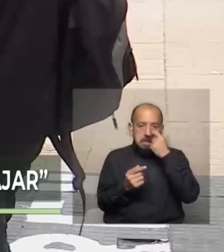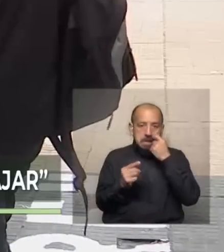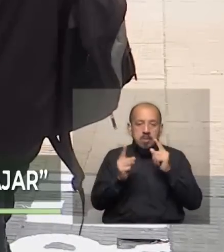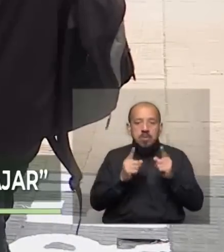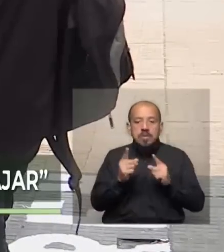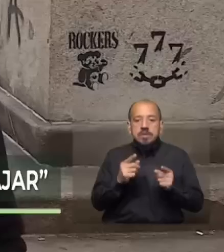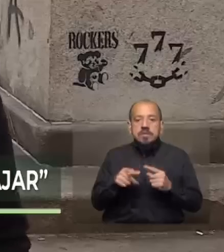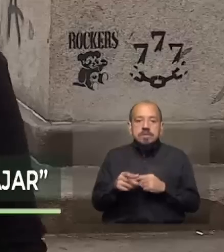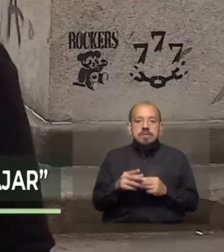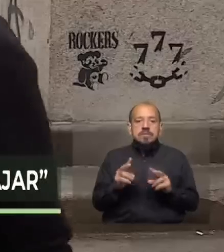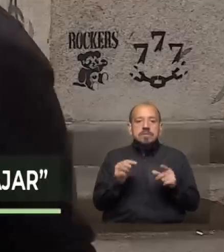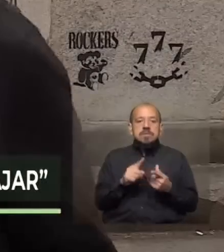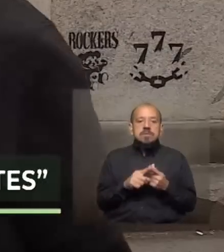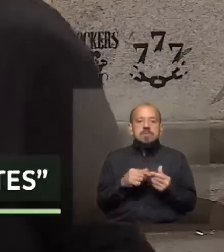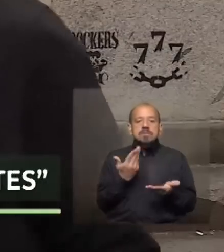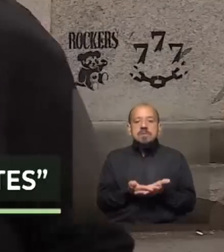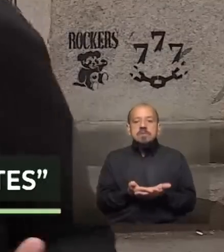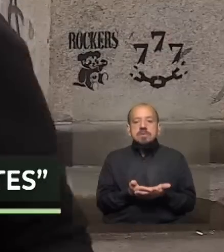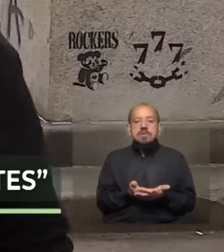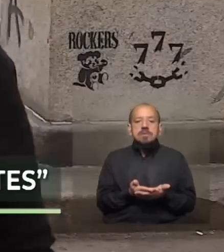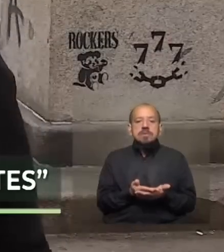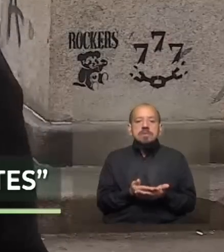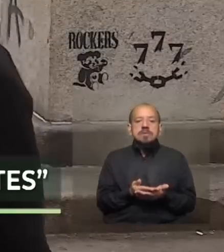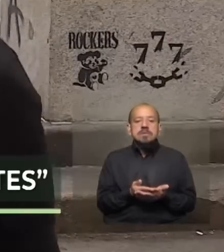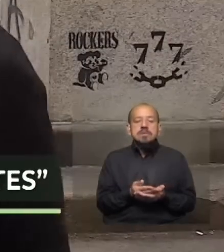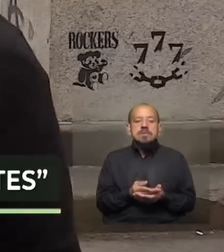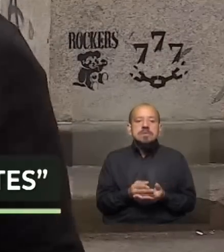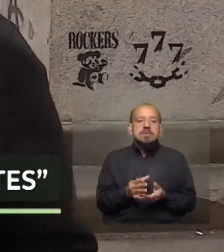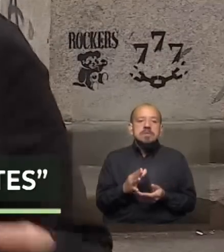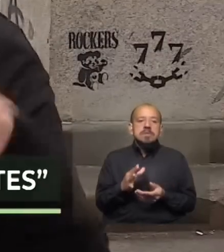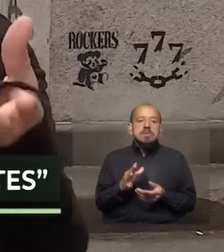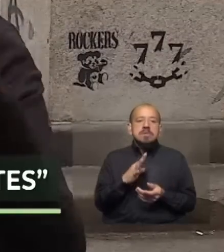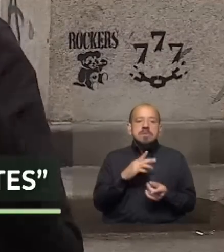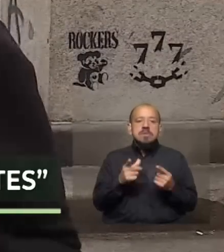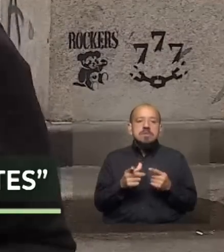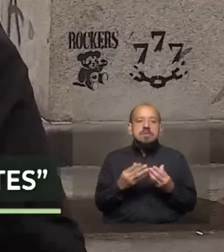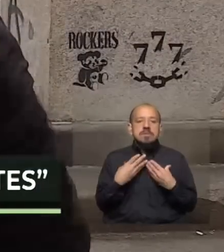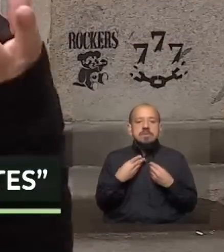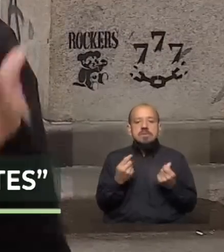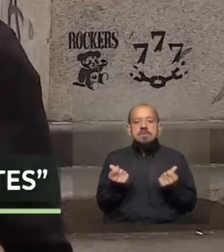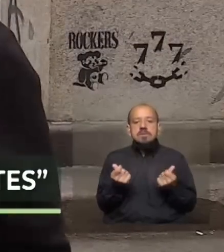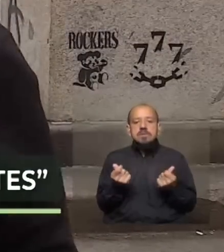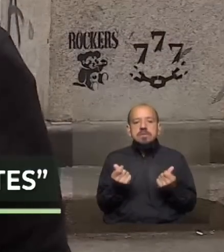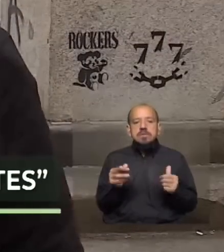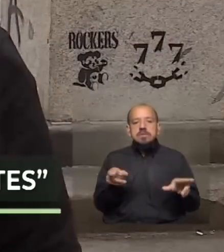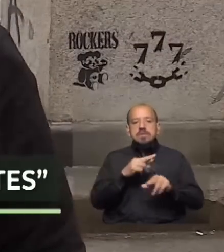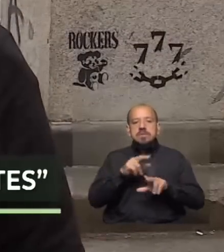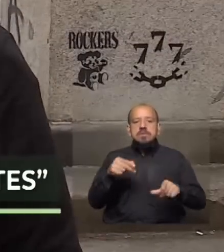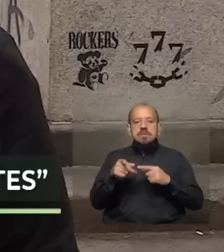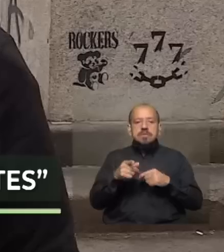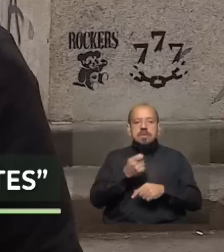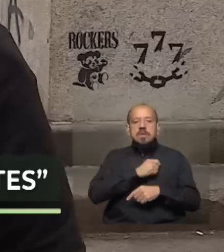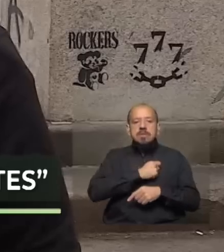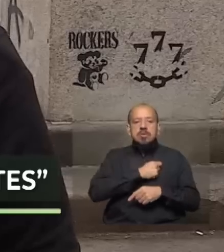o porque cuando plantean algunas de sus inquietudes o se movilizan sienten el rechazo de las